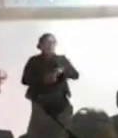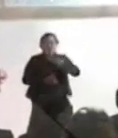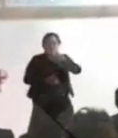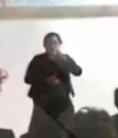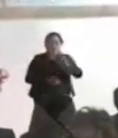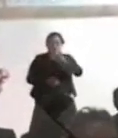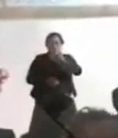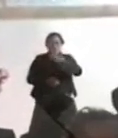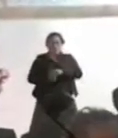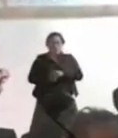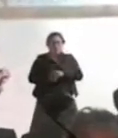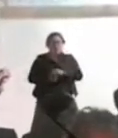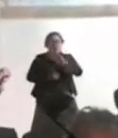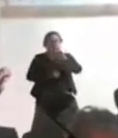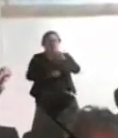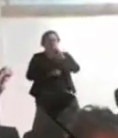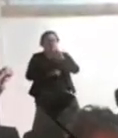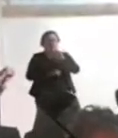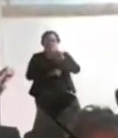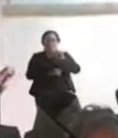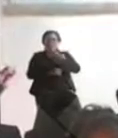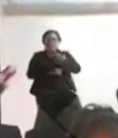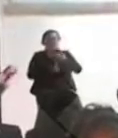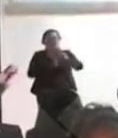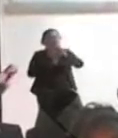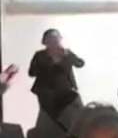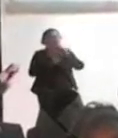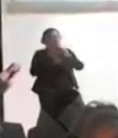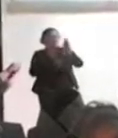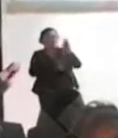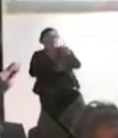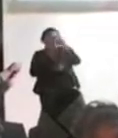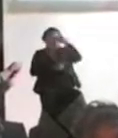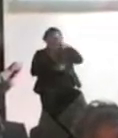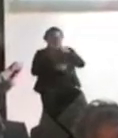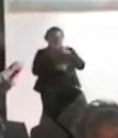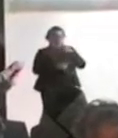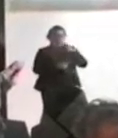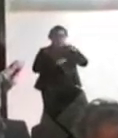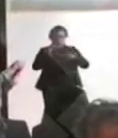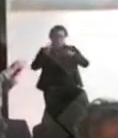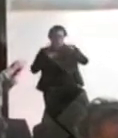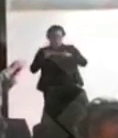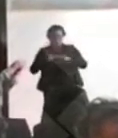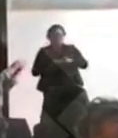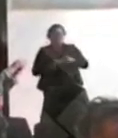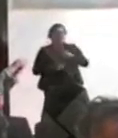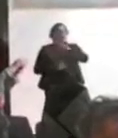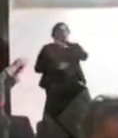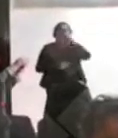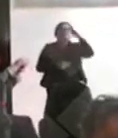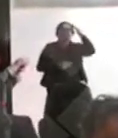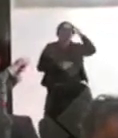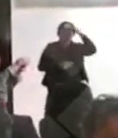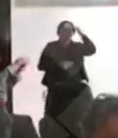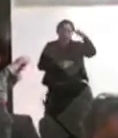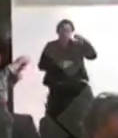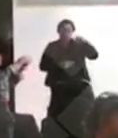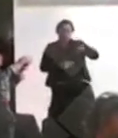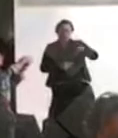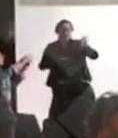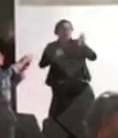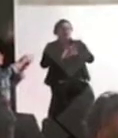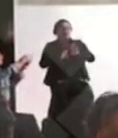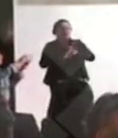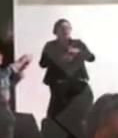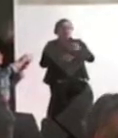también, la COFEMER, Comisión Federal para la Mejora Regulatoria, ha reconocido a Oaxaca como uno